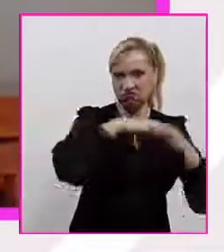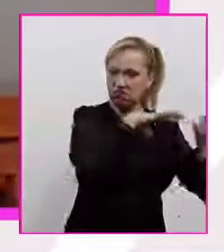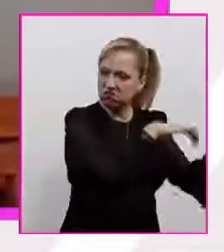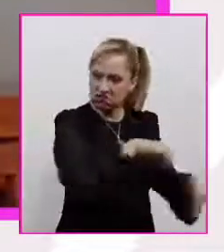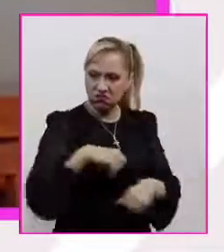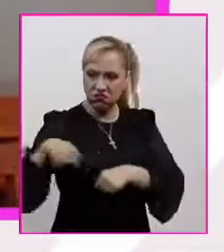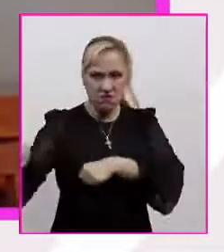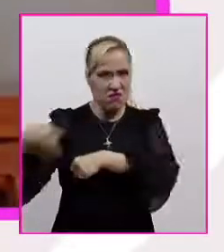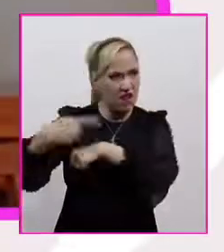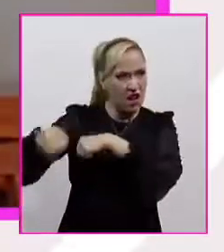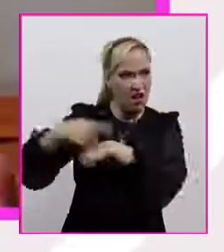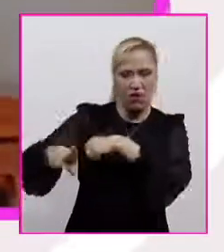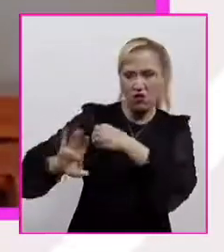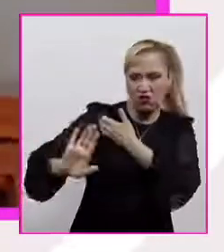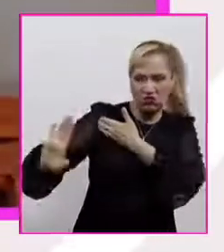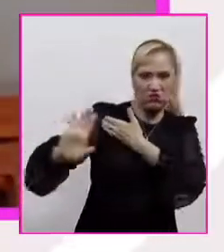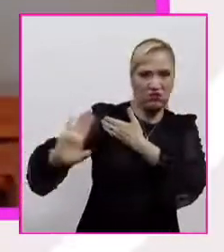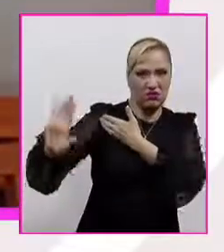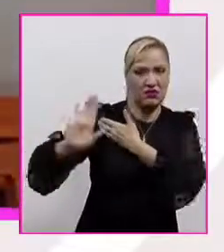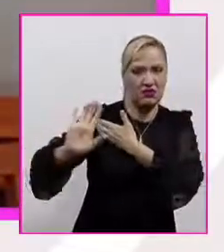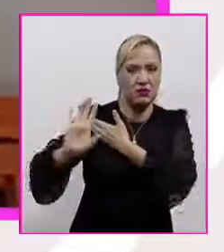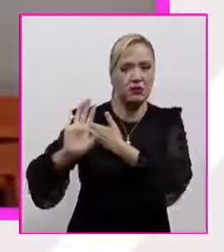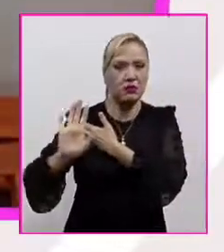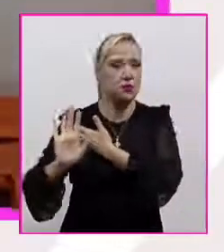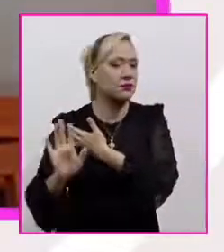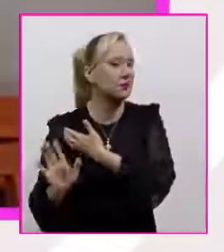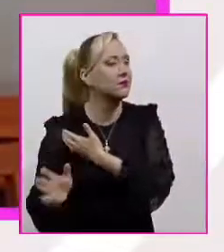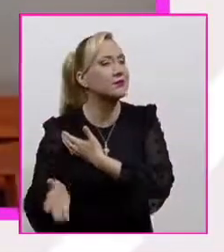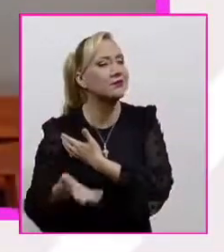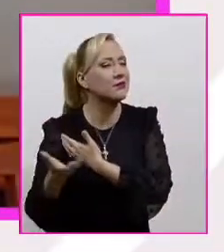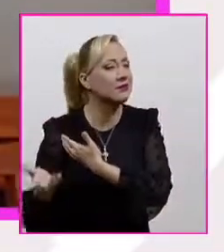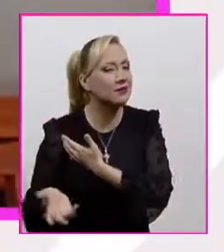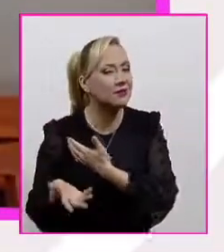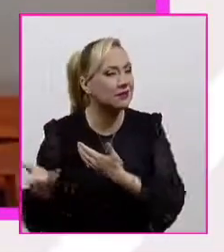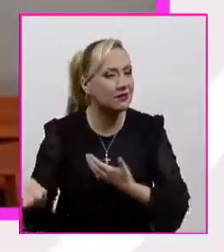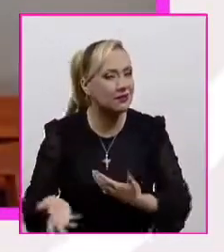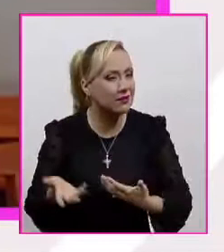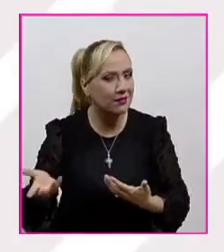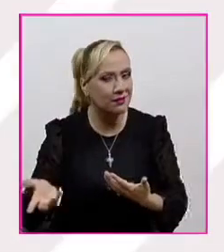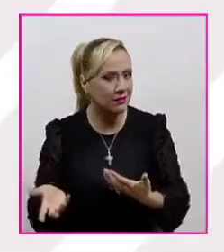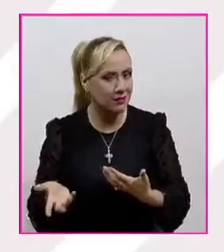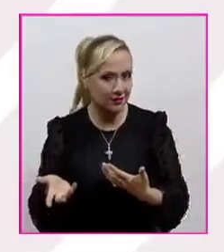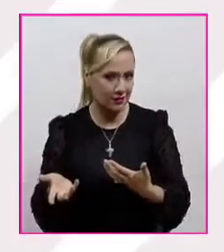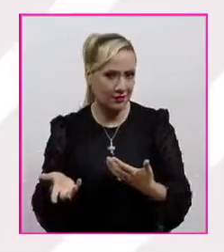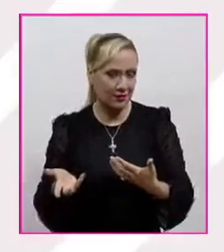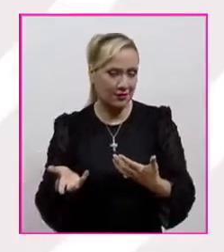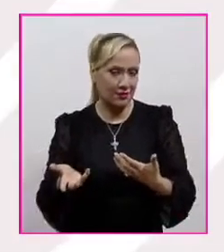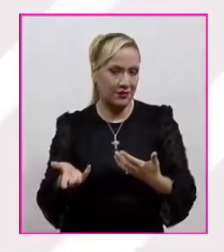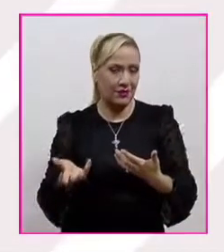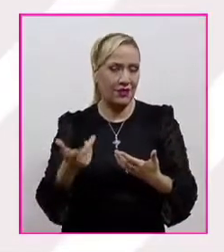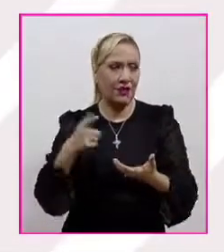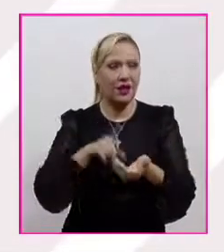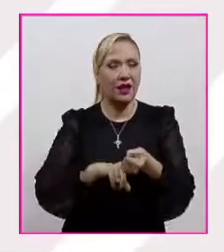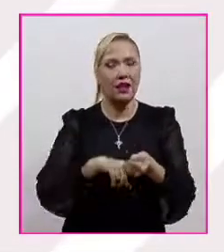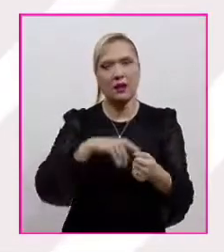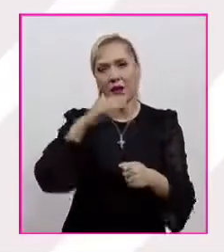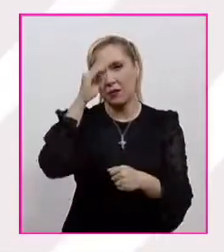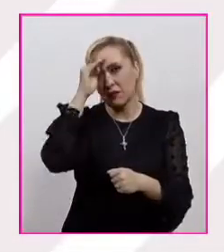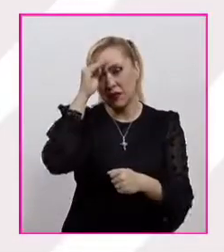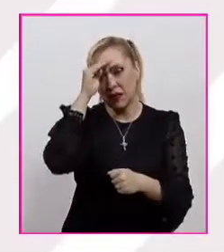un peligro y demás, ¿no? Creo que más allá de eso y lejos de